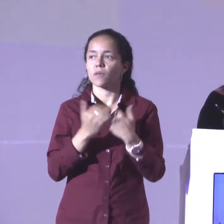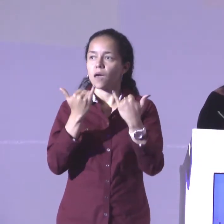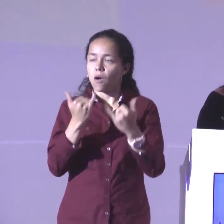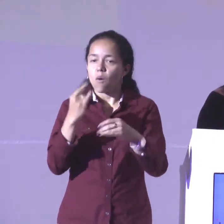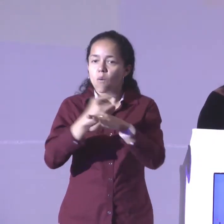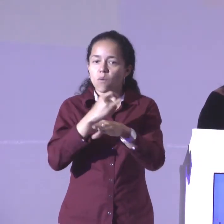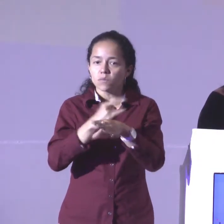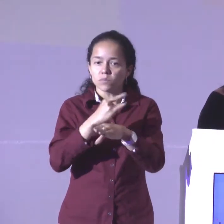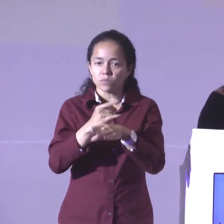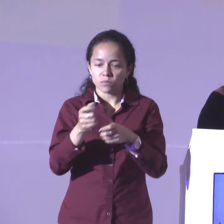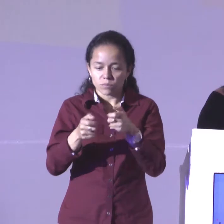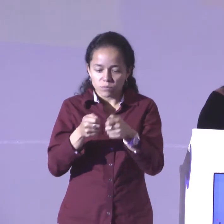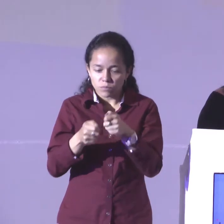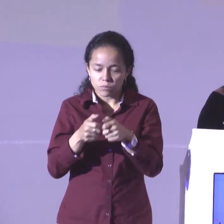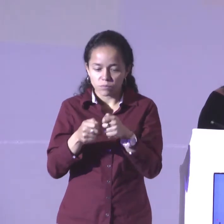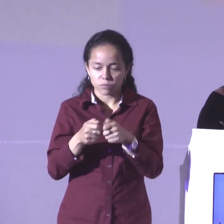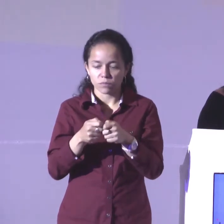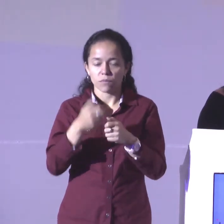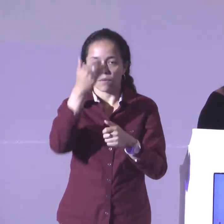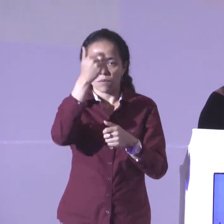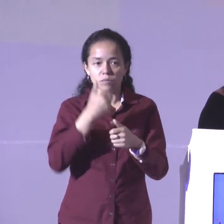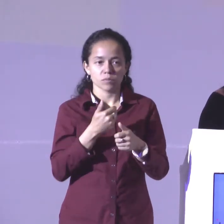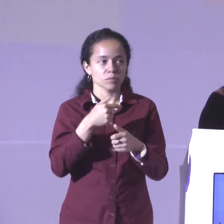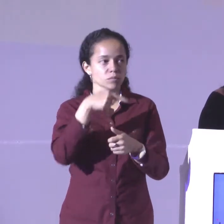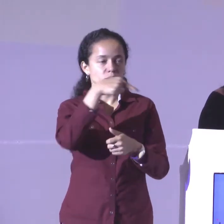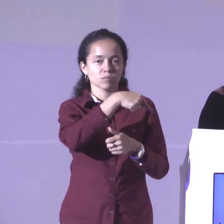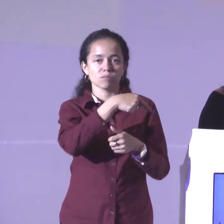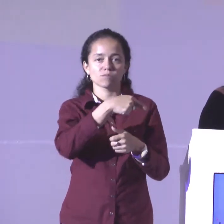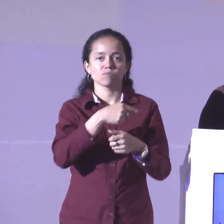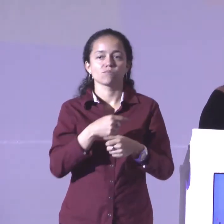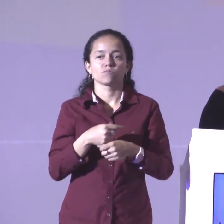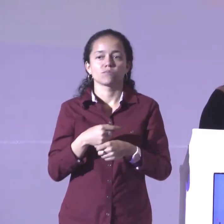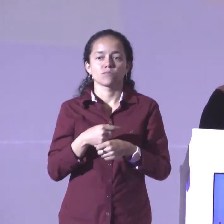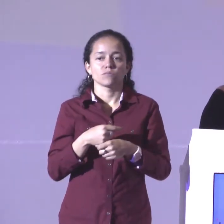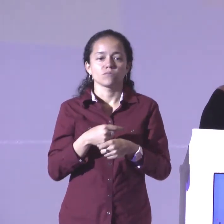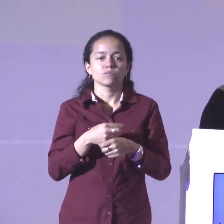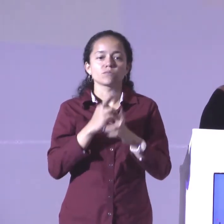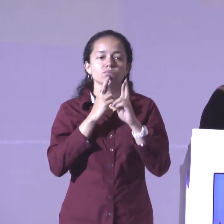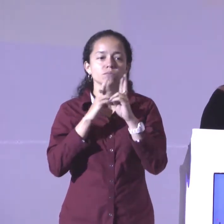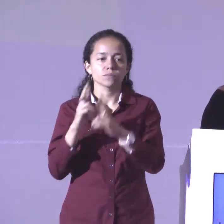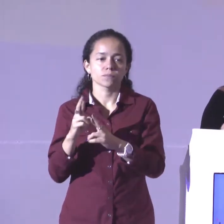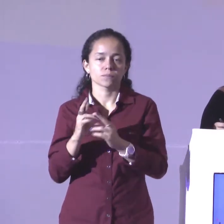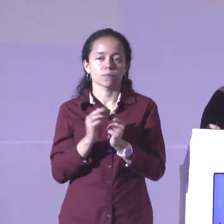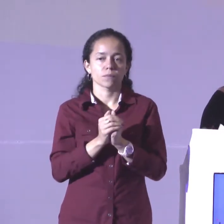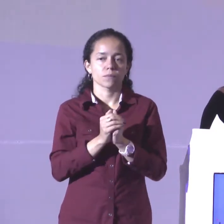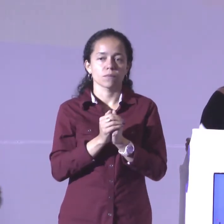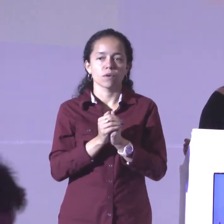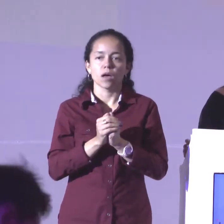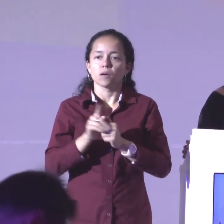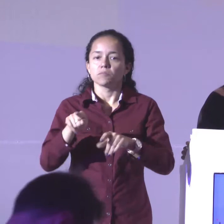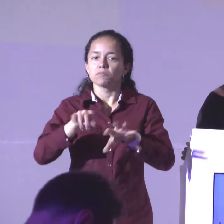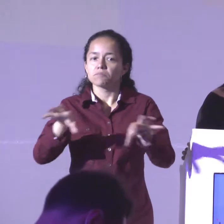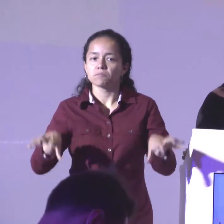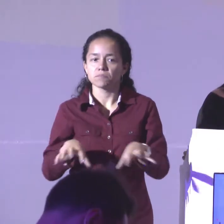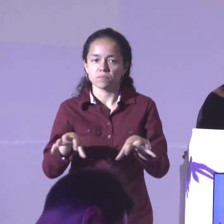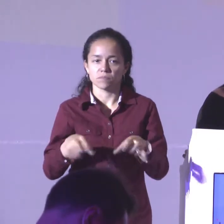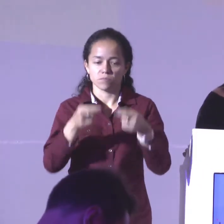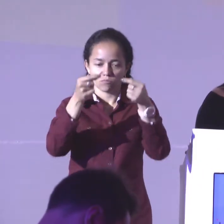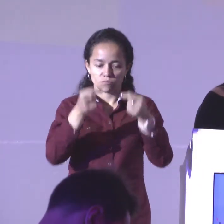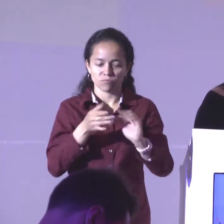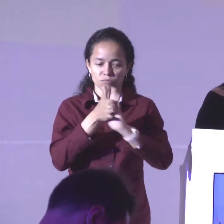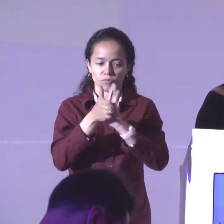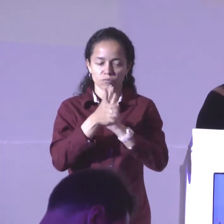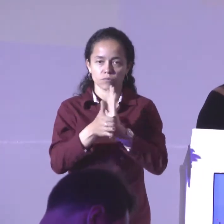utilizar ese dispositivo para evaluar, para realizar la evaluación electrónica de los resultados y de la logística de esta rendición de